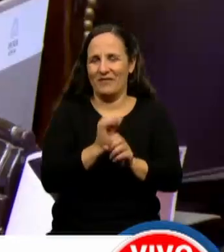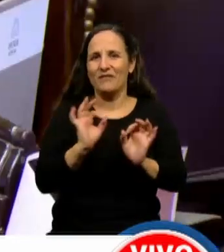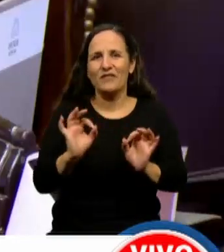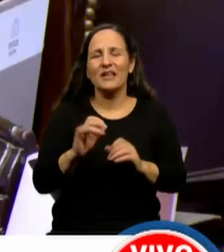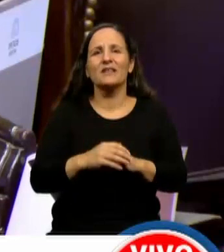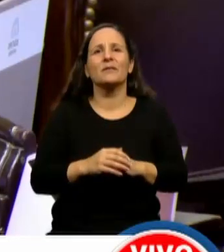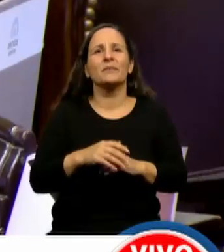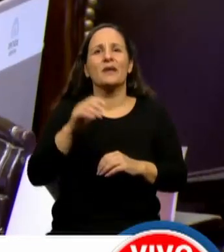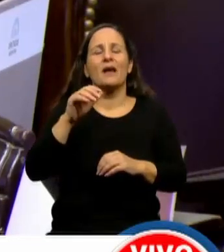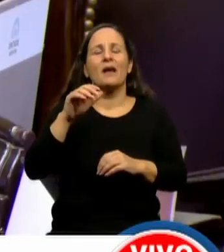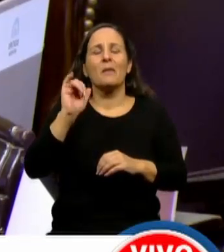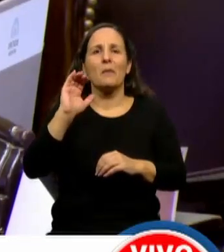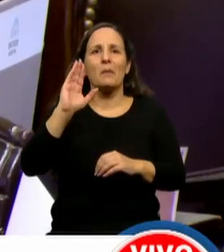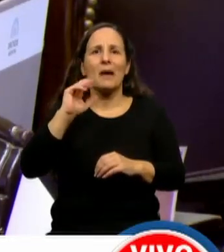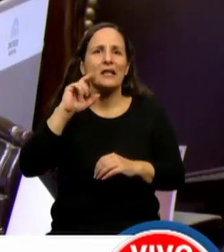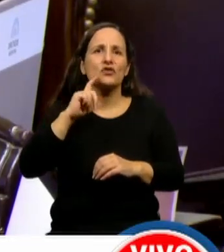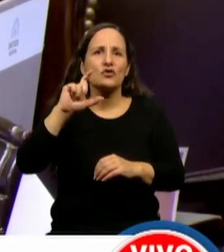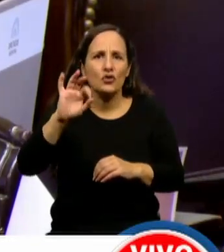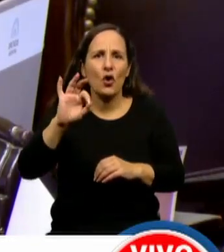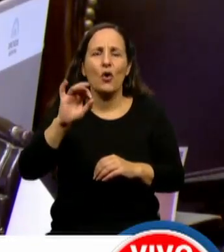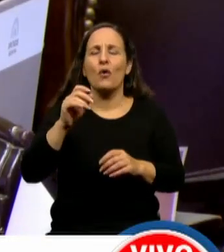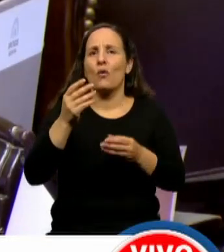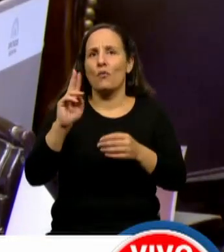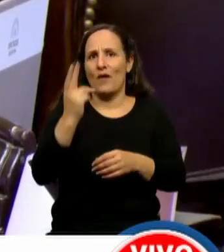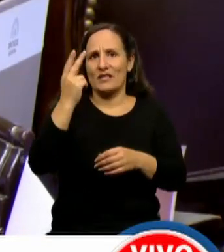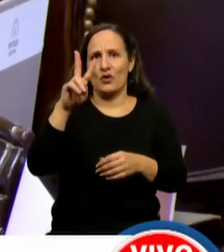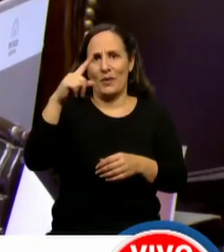Sergio Fausto Barisco, que falleció el 27 de mayo último.